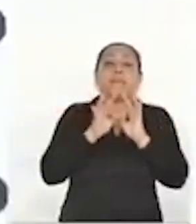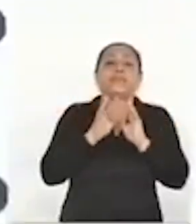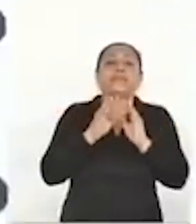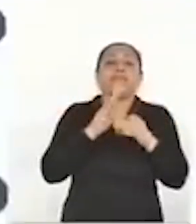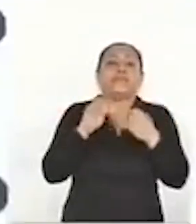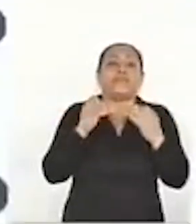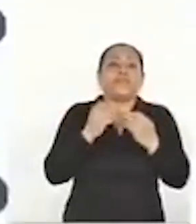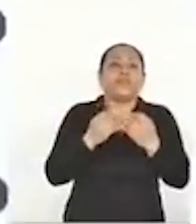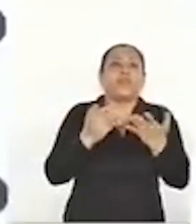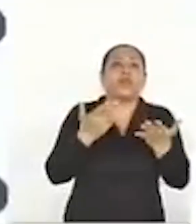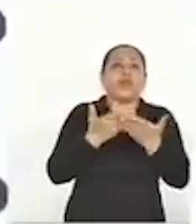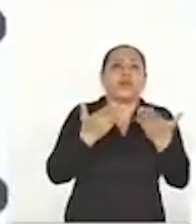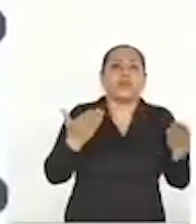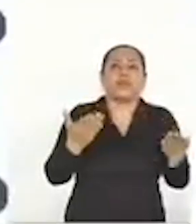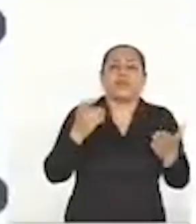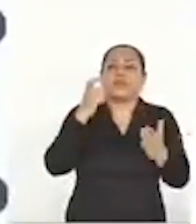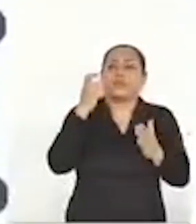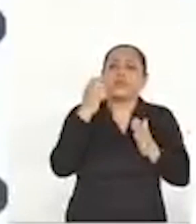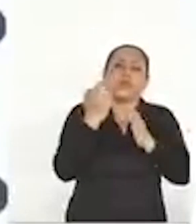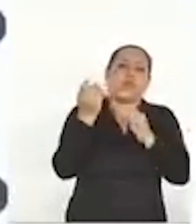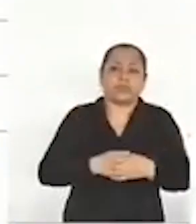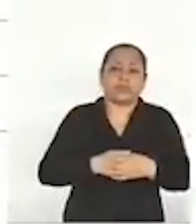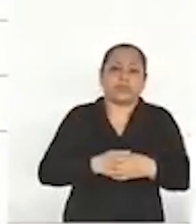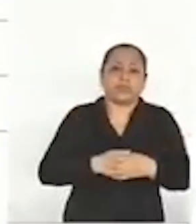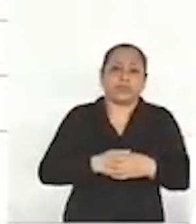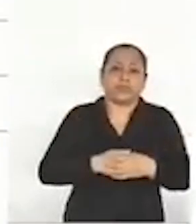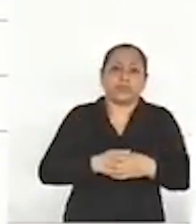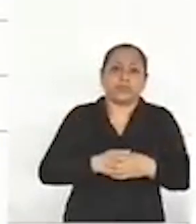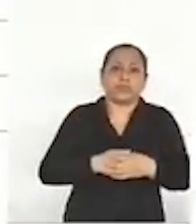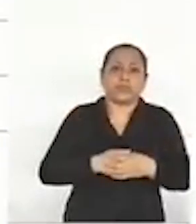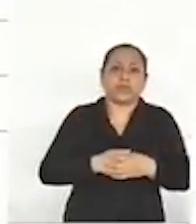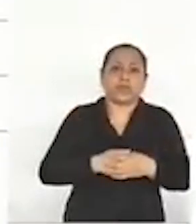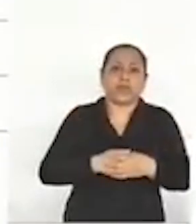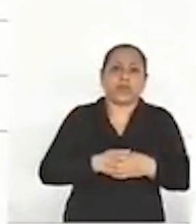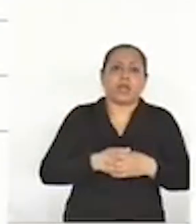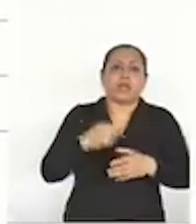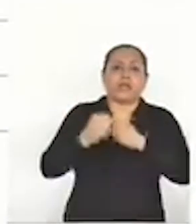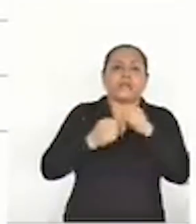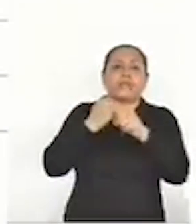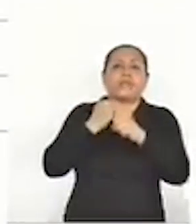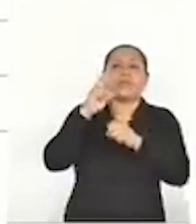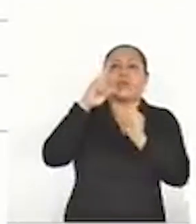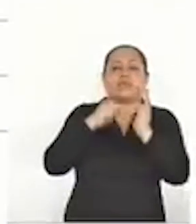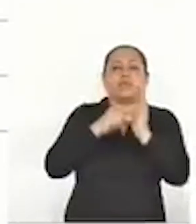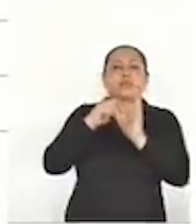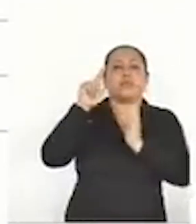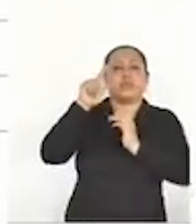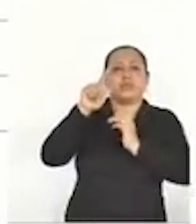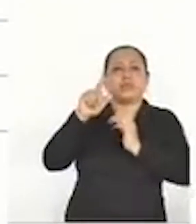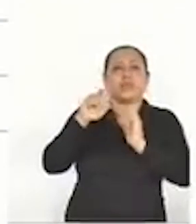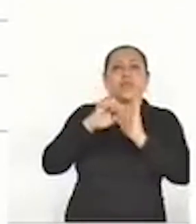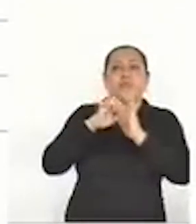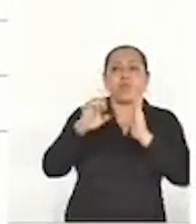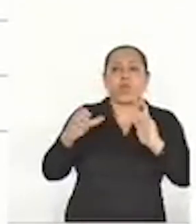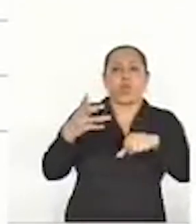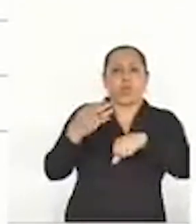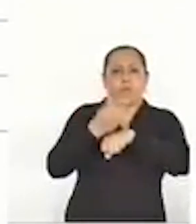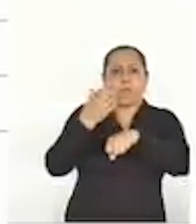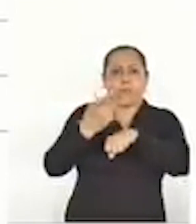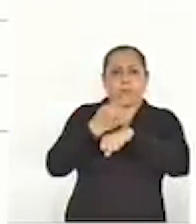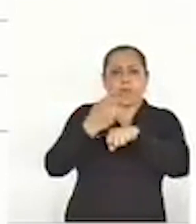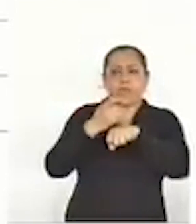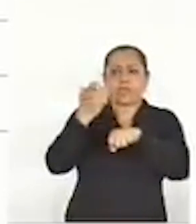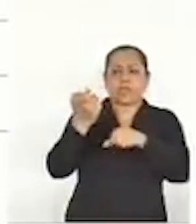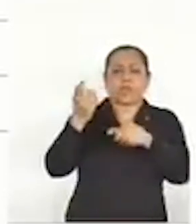Hemos fortalecido la inversión productiva. El de 2018, en materia de obra, se